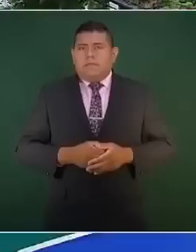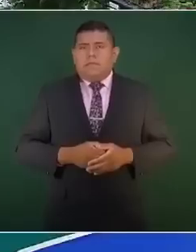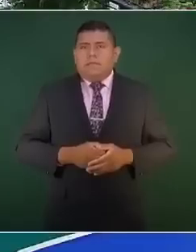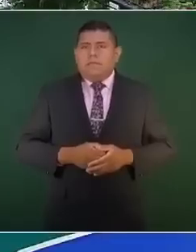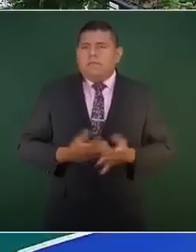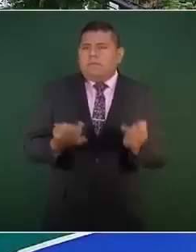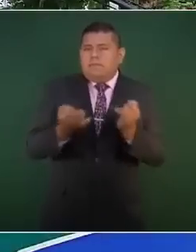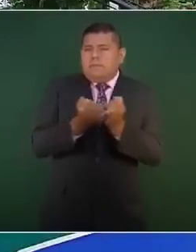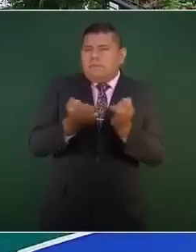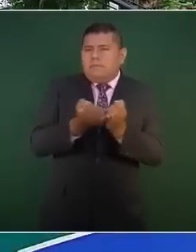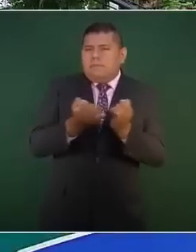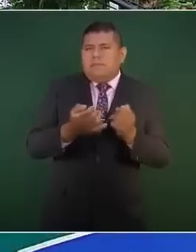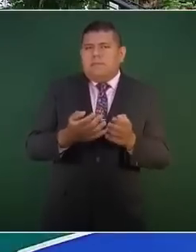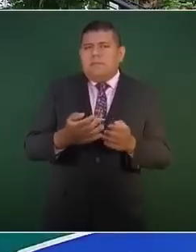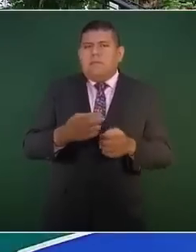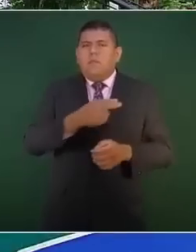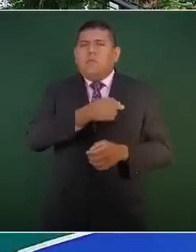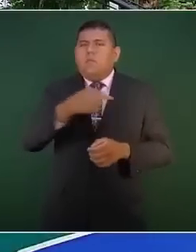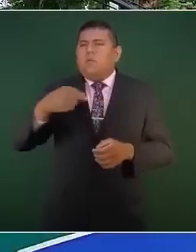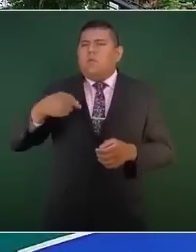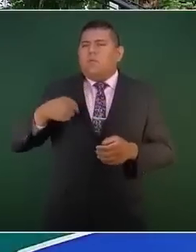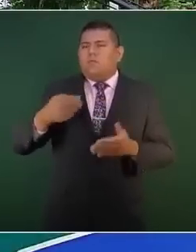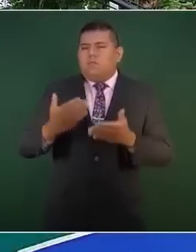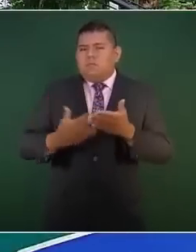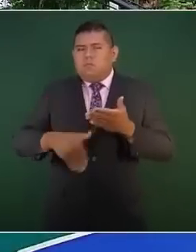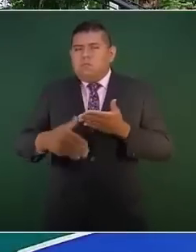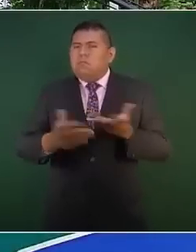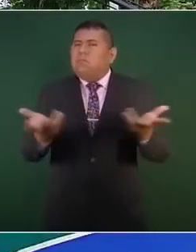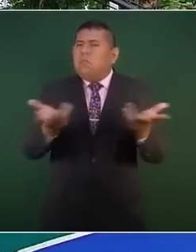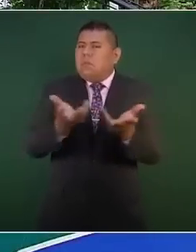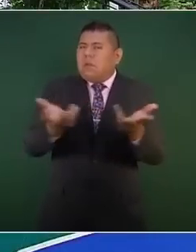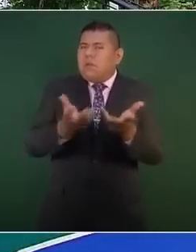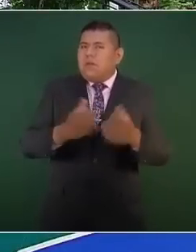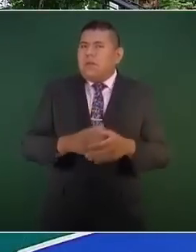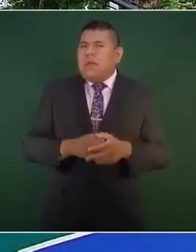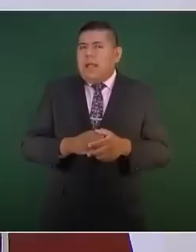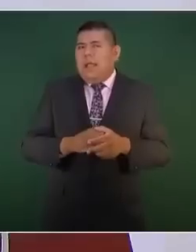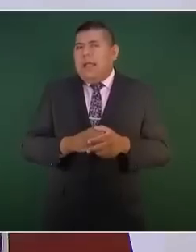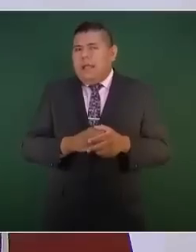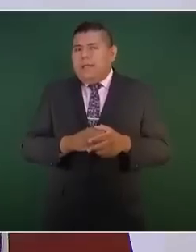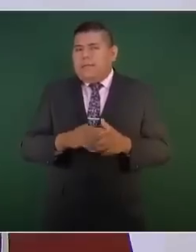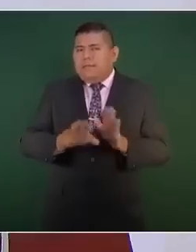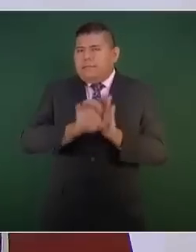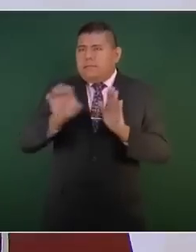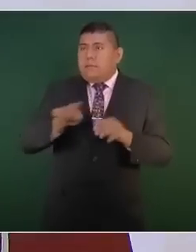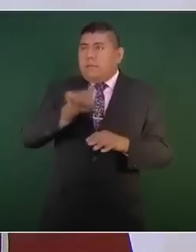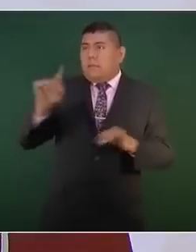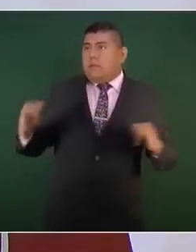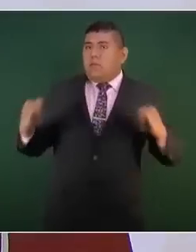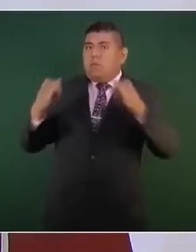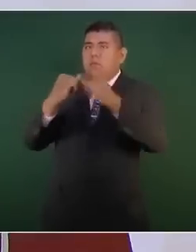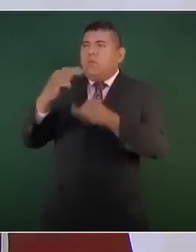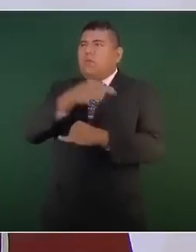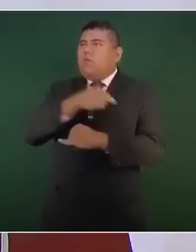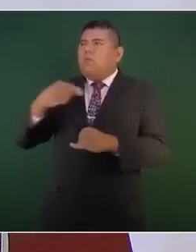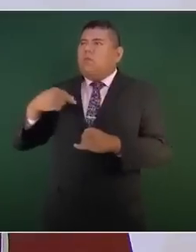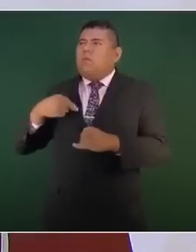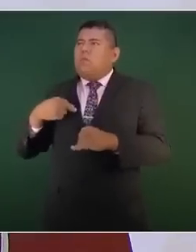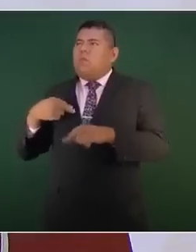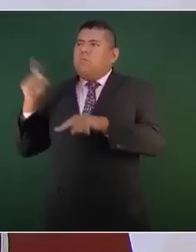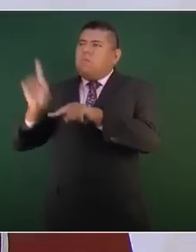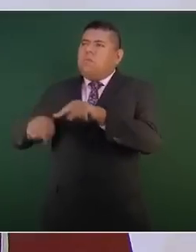Entonces, ¿vamos a estar socavando nuestras instituciones?